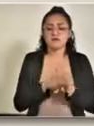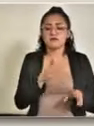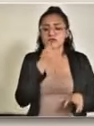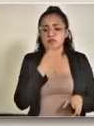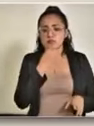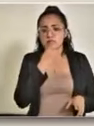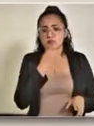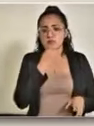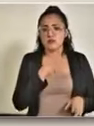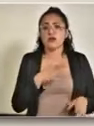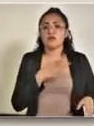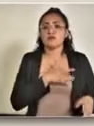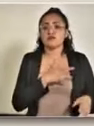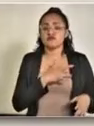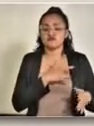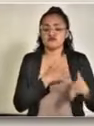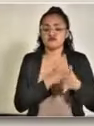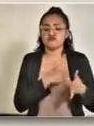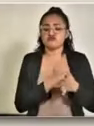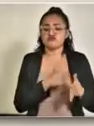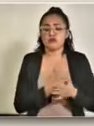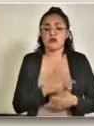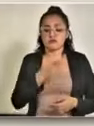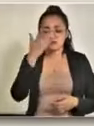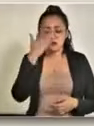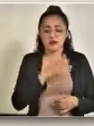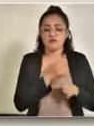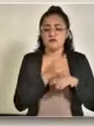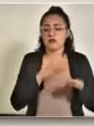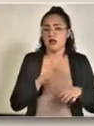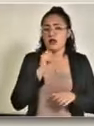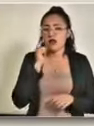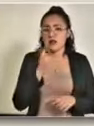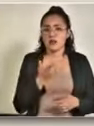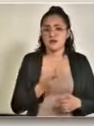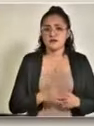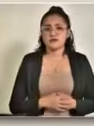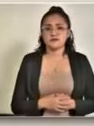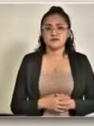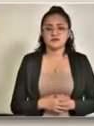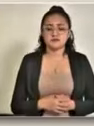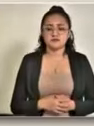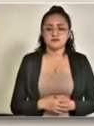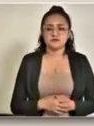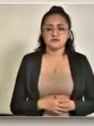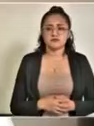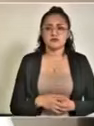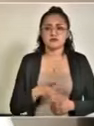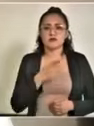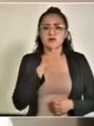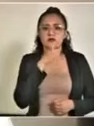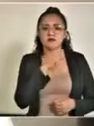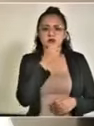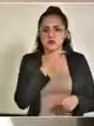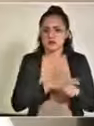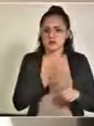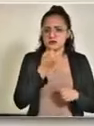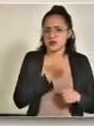diabetes o hipertensión. A ver si tiene algún informe al respecto. Gracias. Que lo responda el secretario de